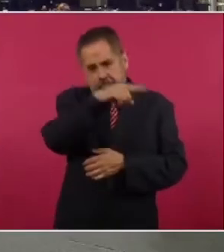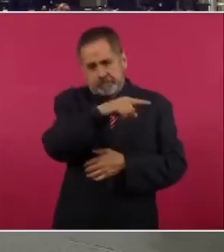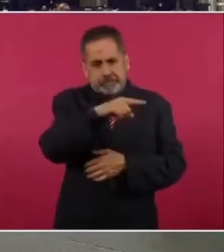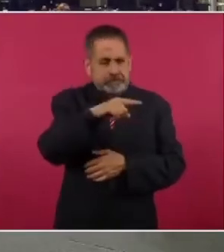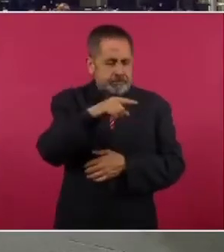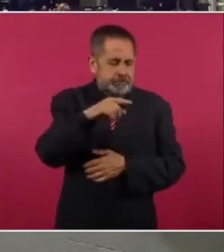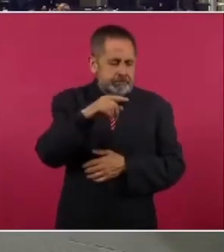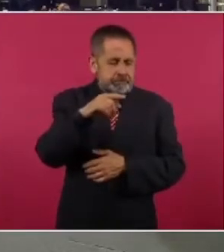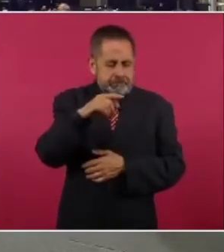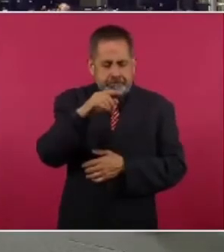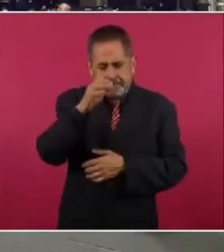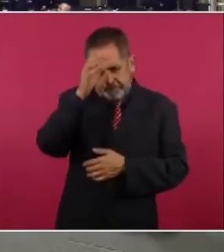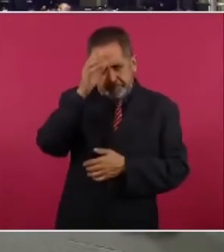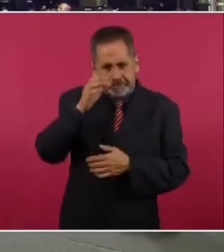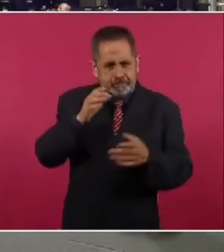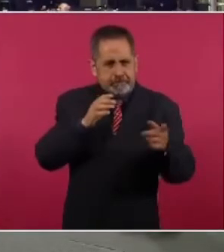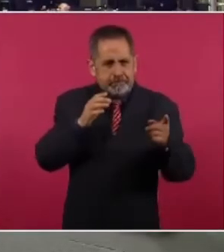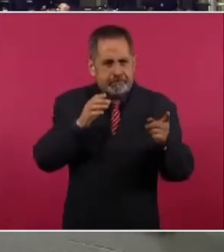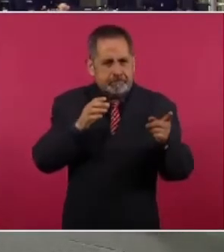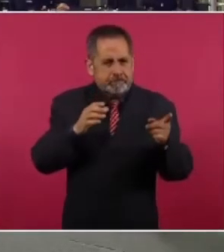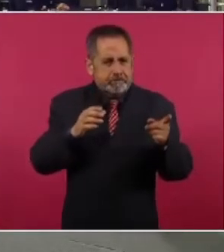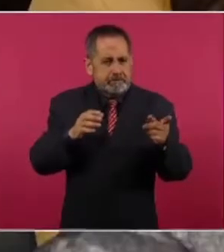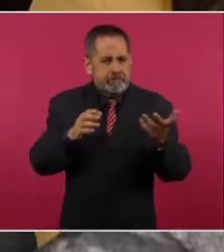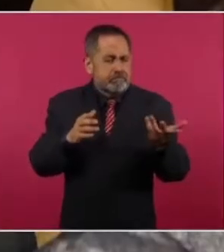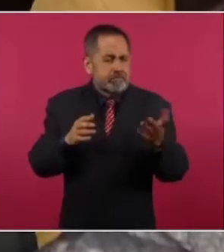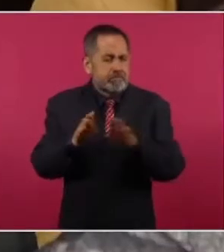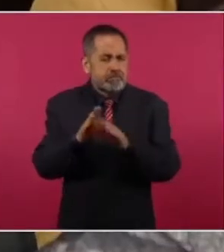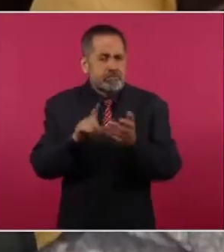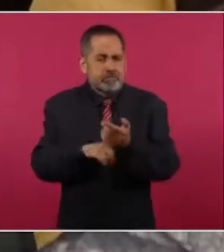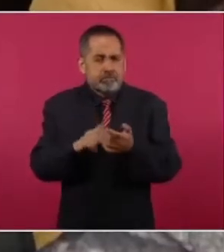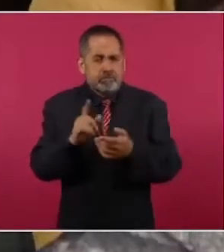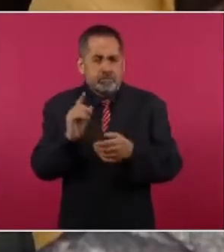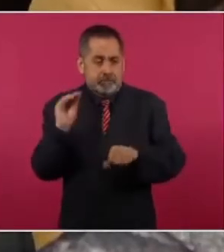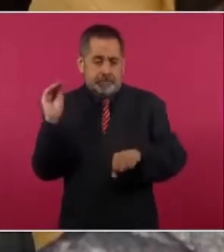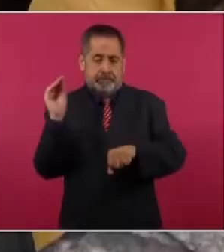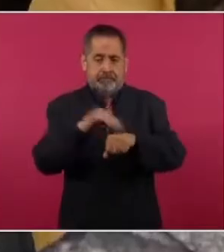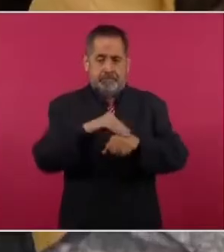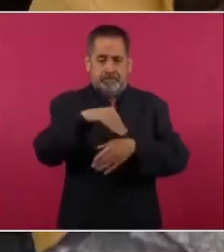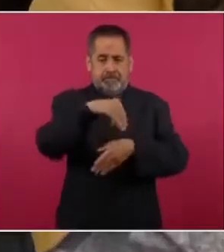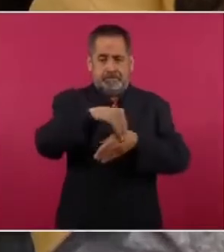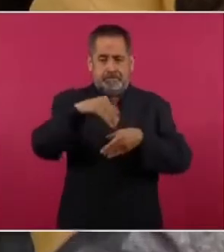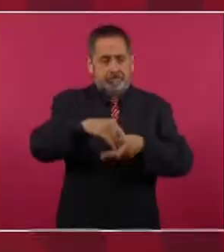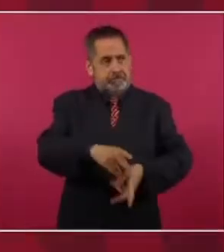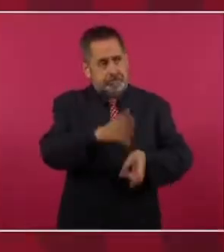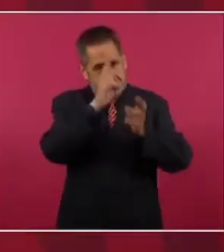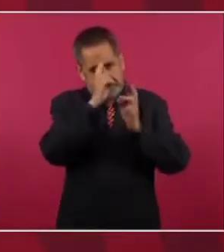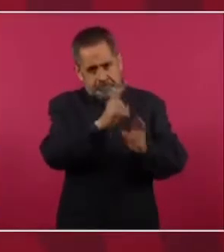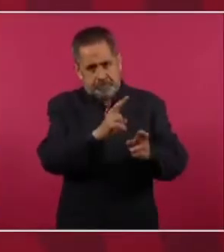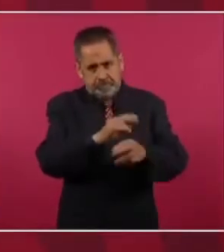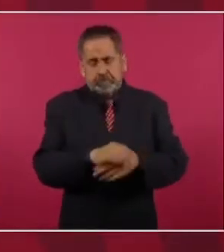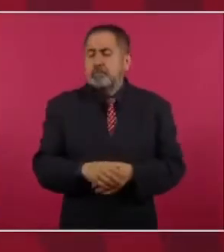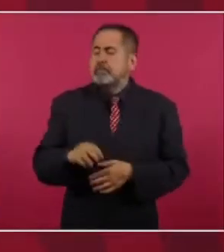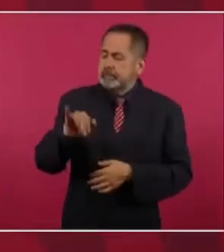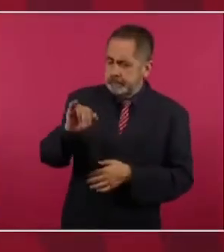Coahuila, ¿habrá como tal ahí un memorial? Sí, pero primero